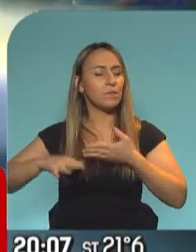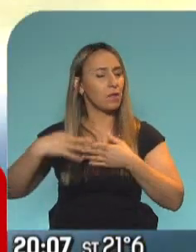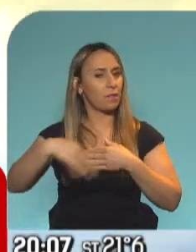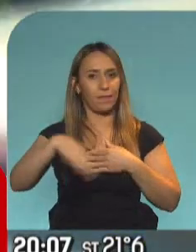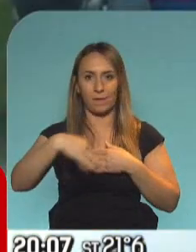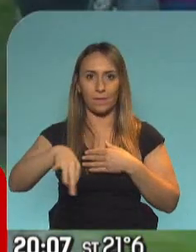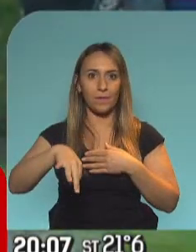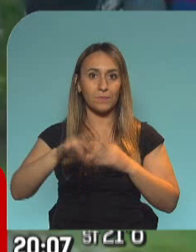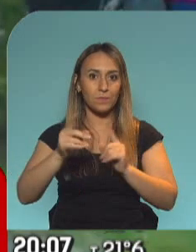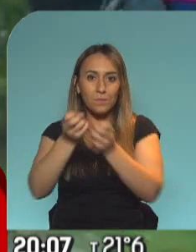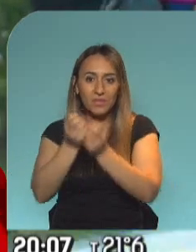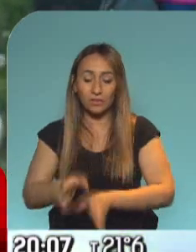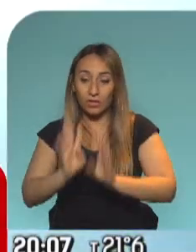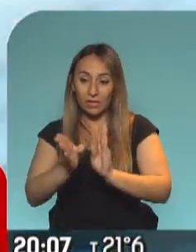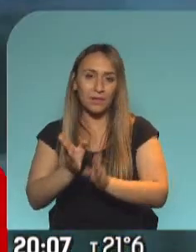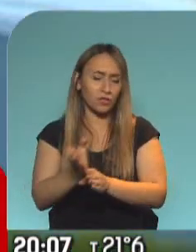olivos